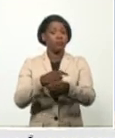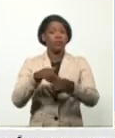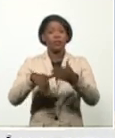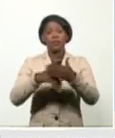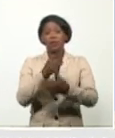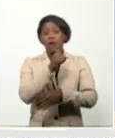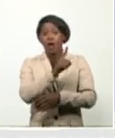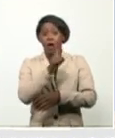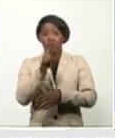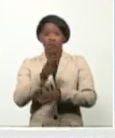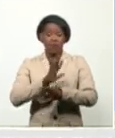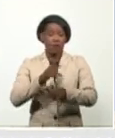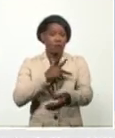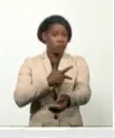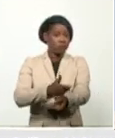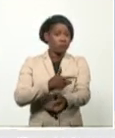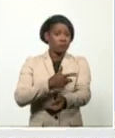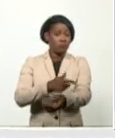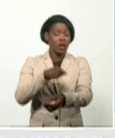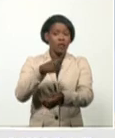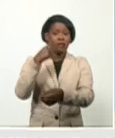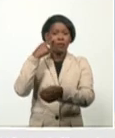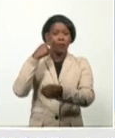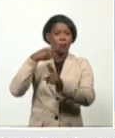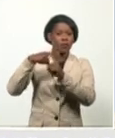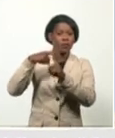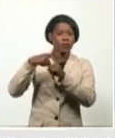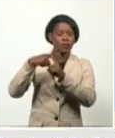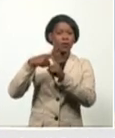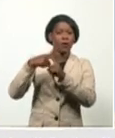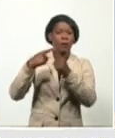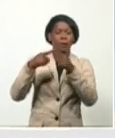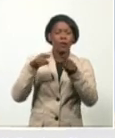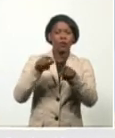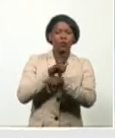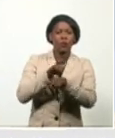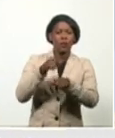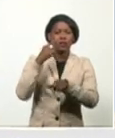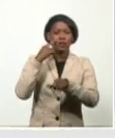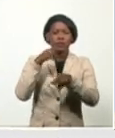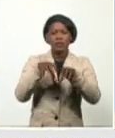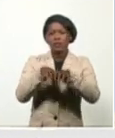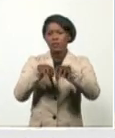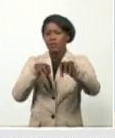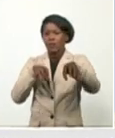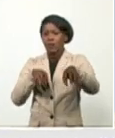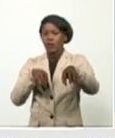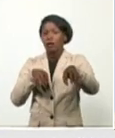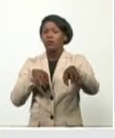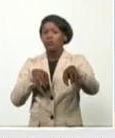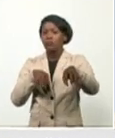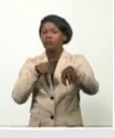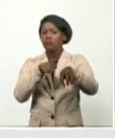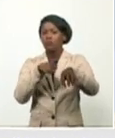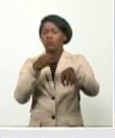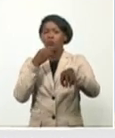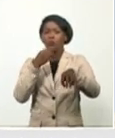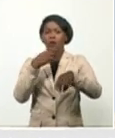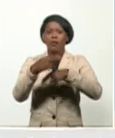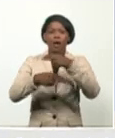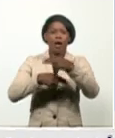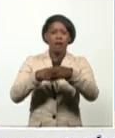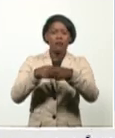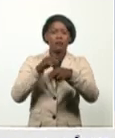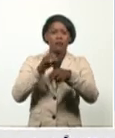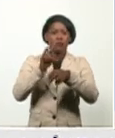A veces las muestras daban positivas, pero no se podía aislarse o cultivarse el virus